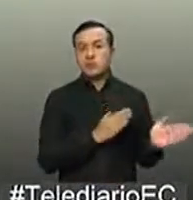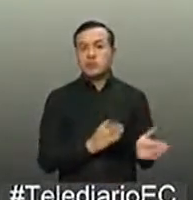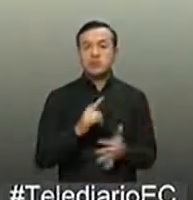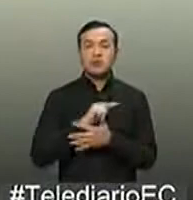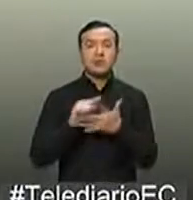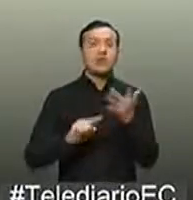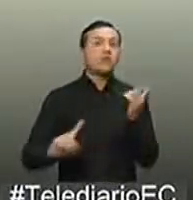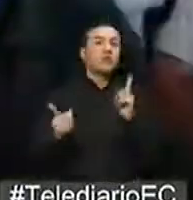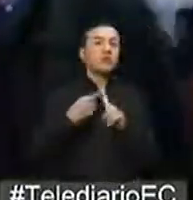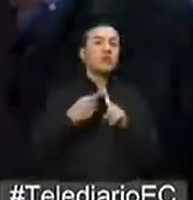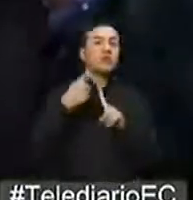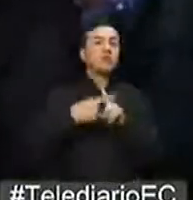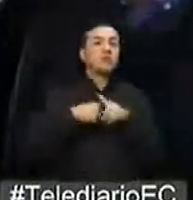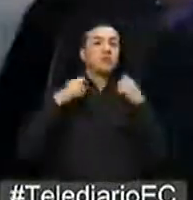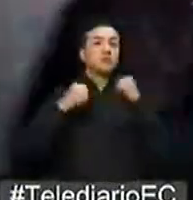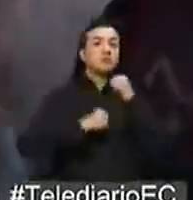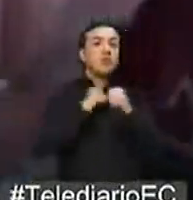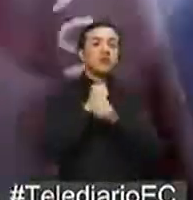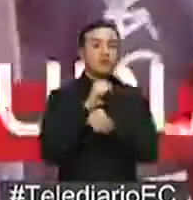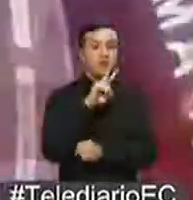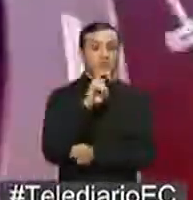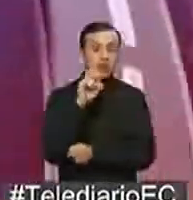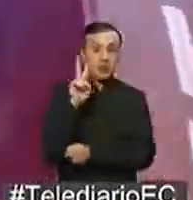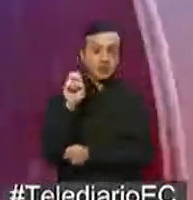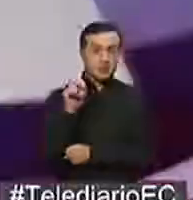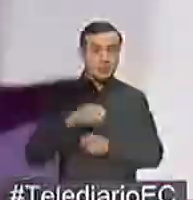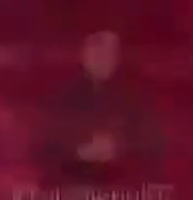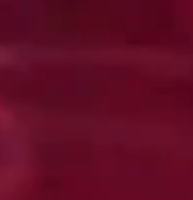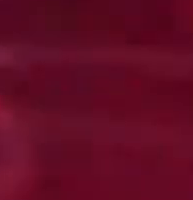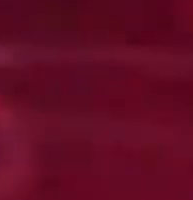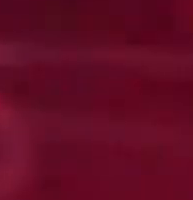1 de marzo del 2020.